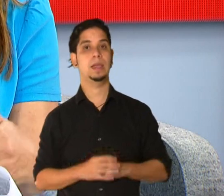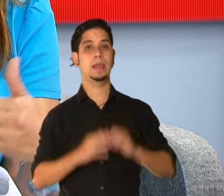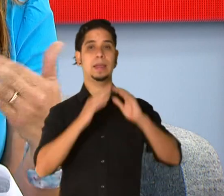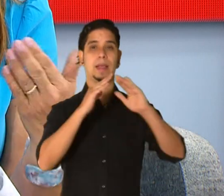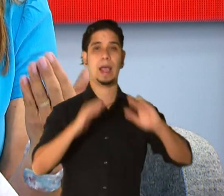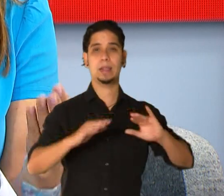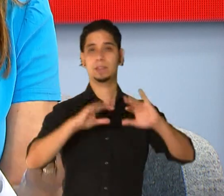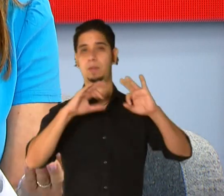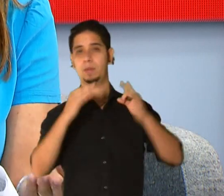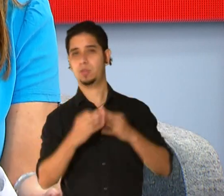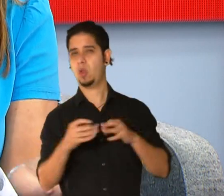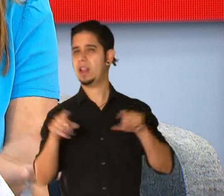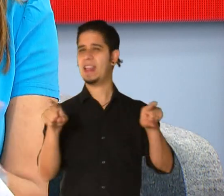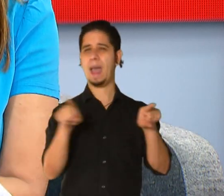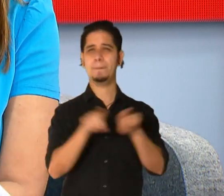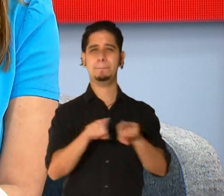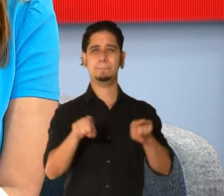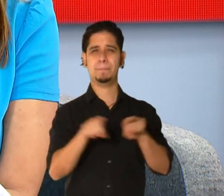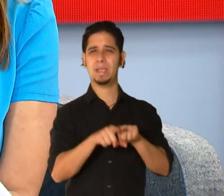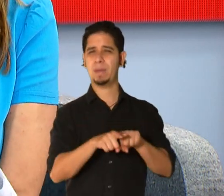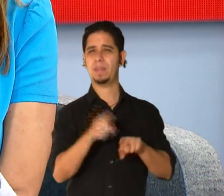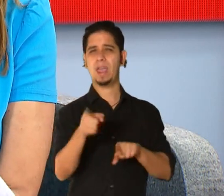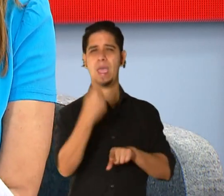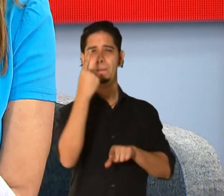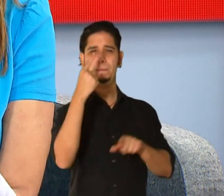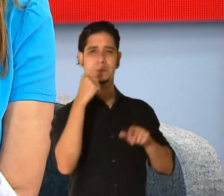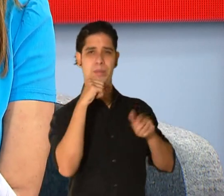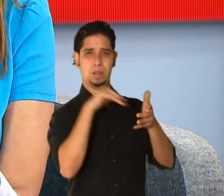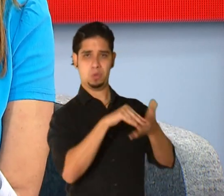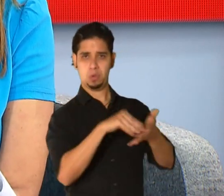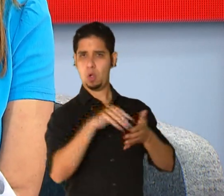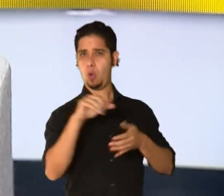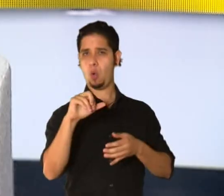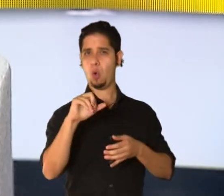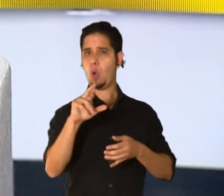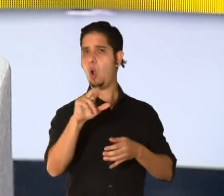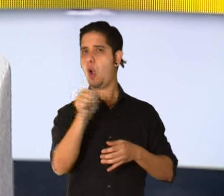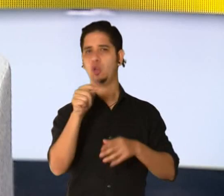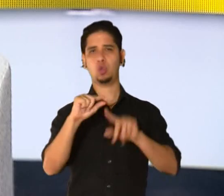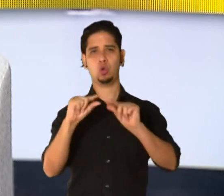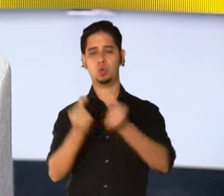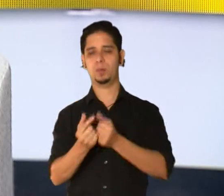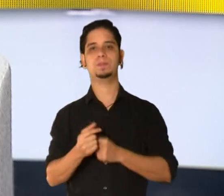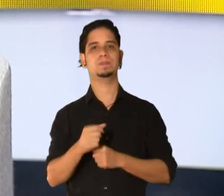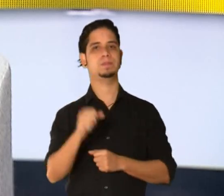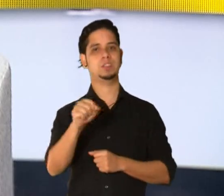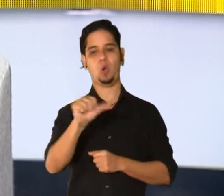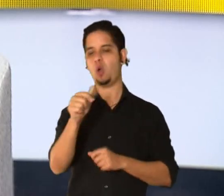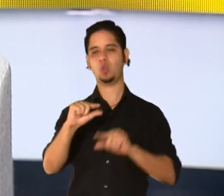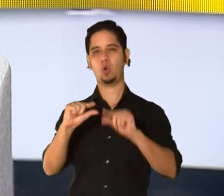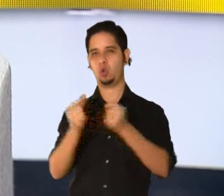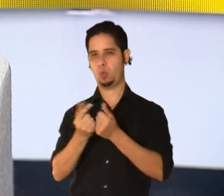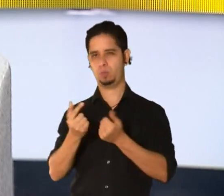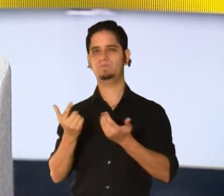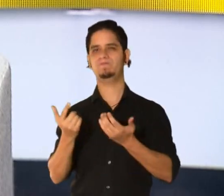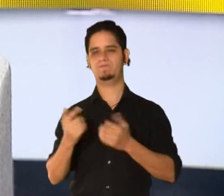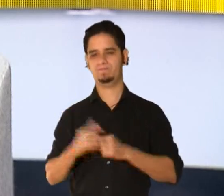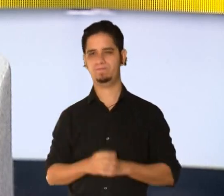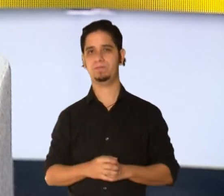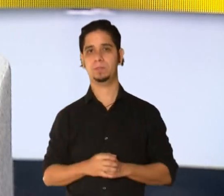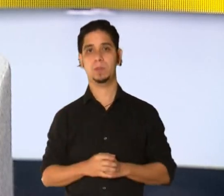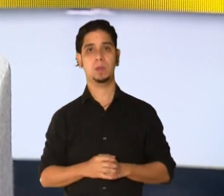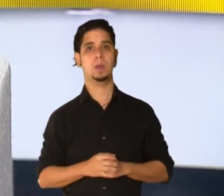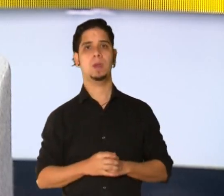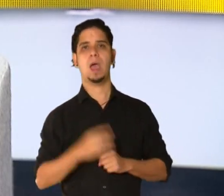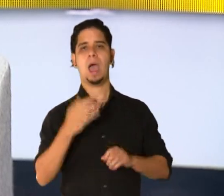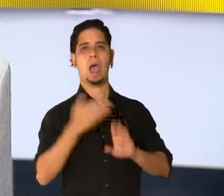las mismas del primer estudio o es otra selección aleatoria? Va a ser otra sección aleatoria. Al principio habíamos pensado visitar